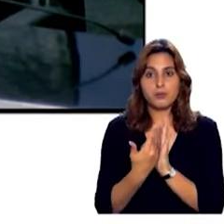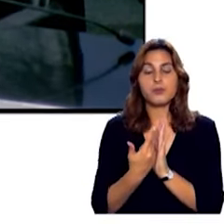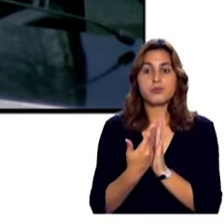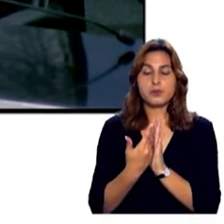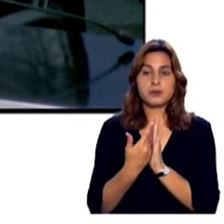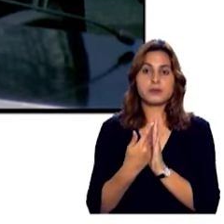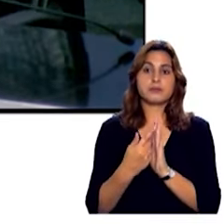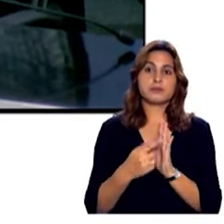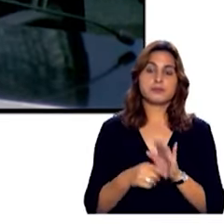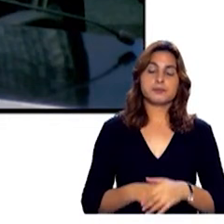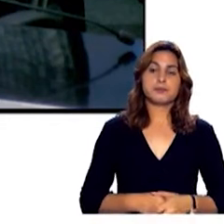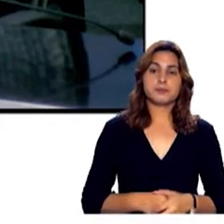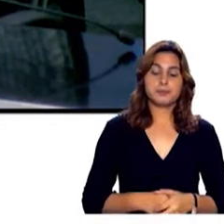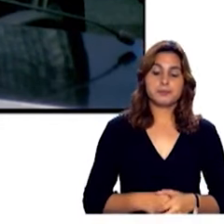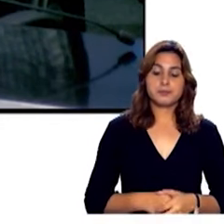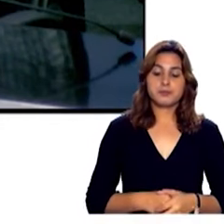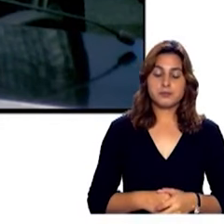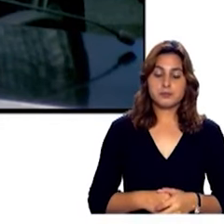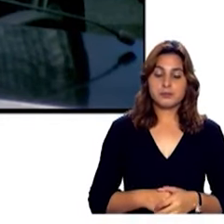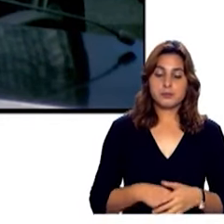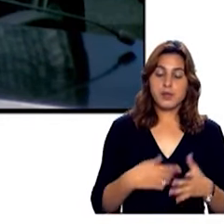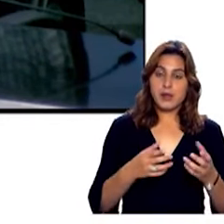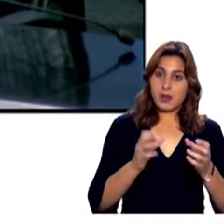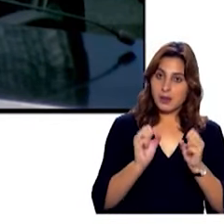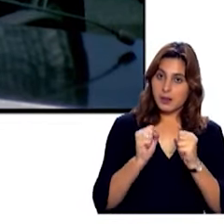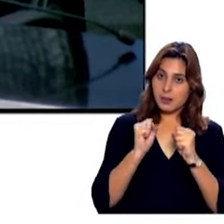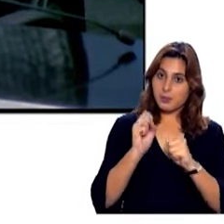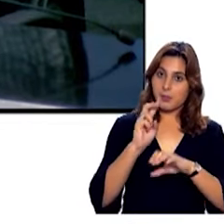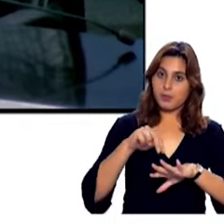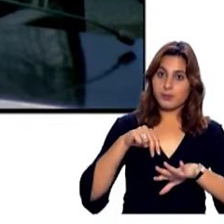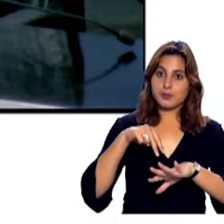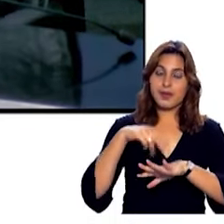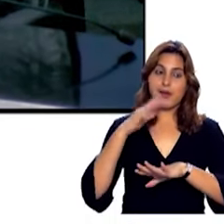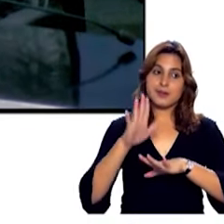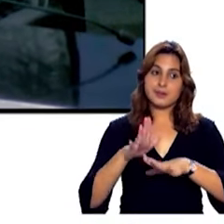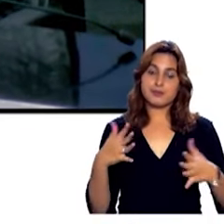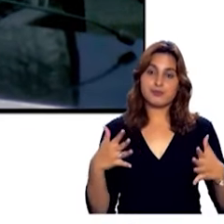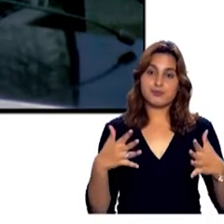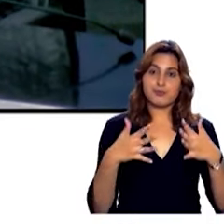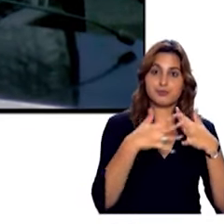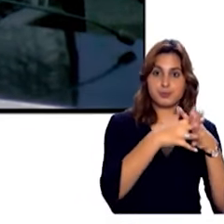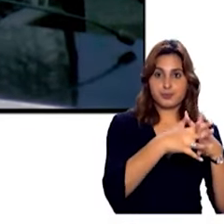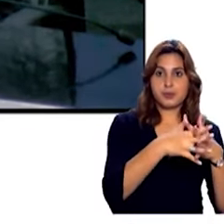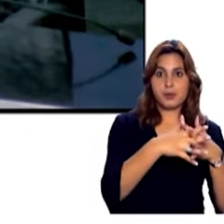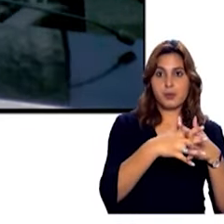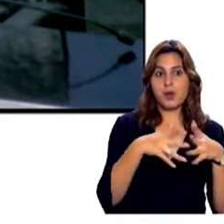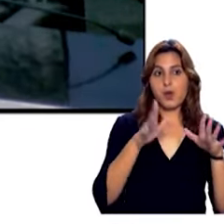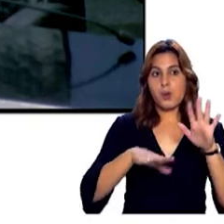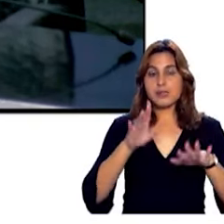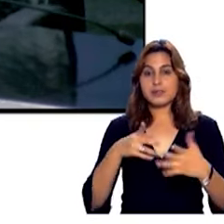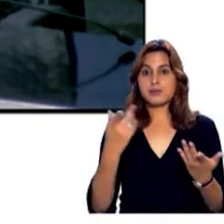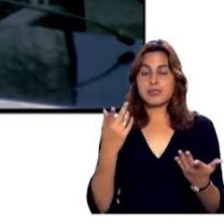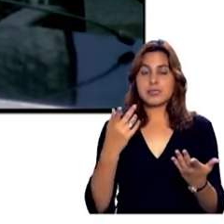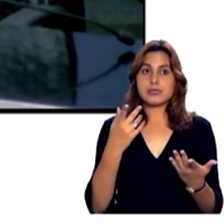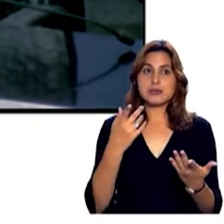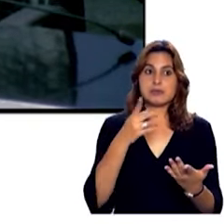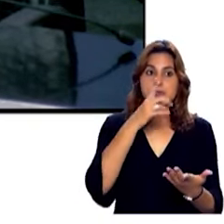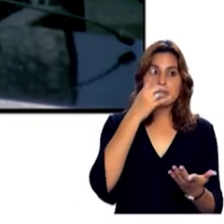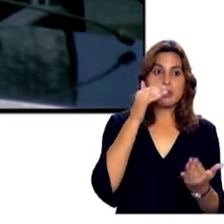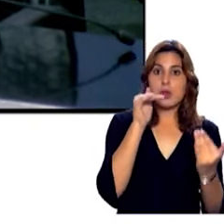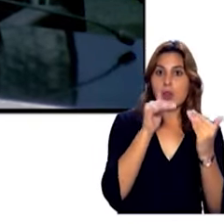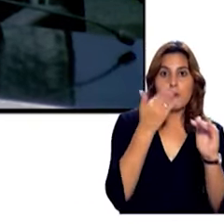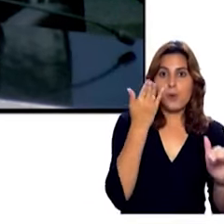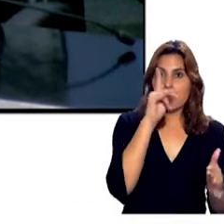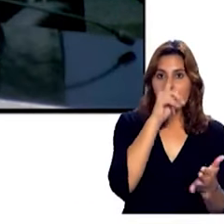que pueden sustentar una impugna todos los problemas de la informtica judicial el tratamiento de datos hace